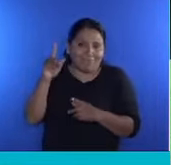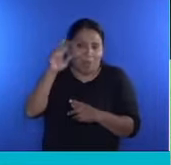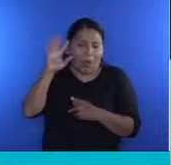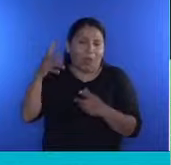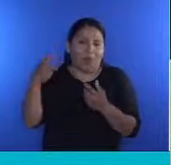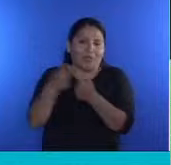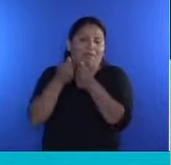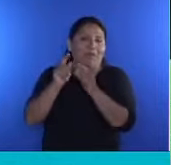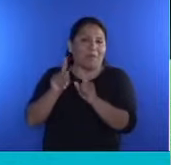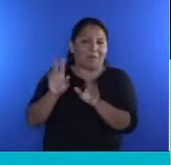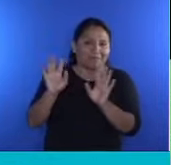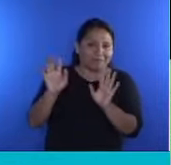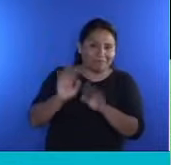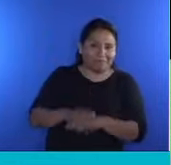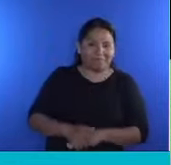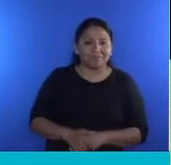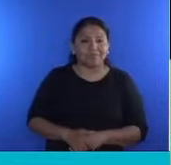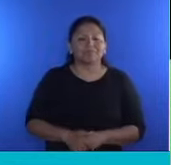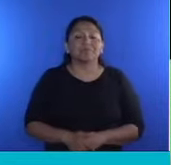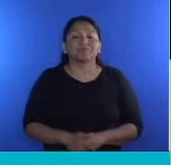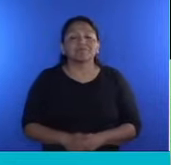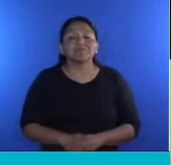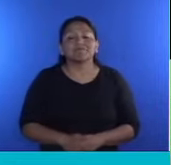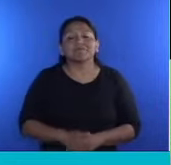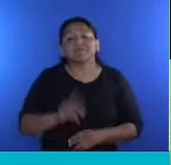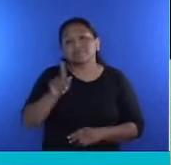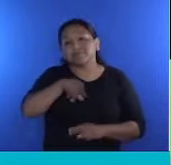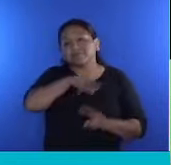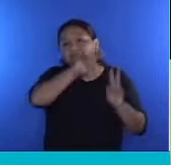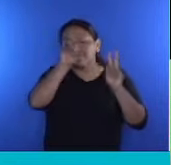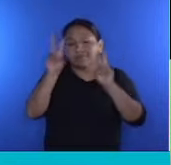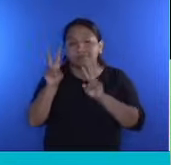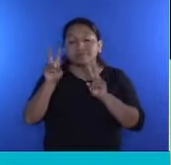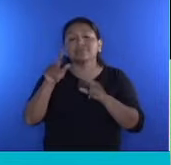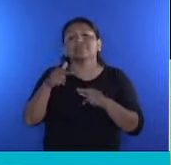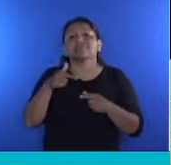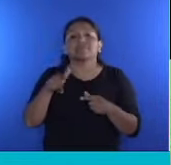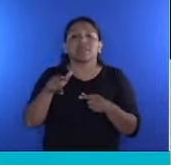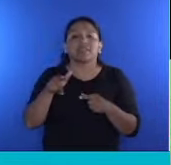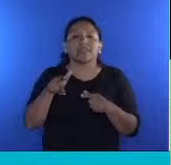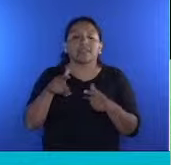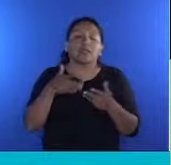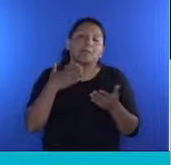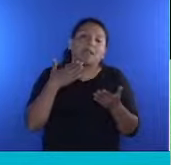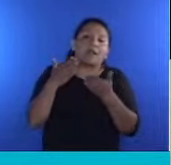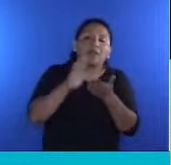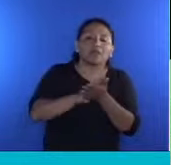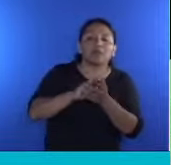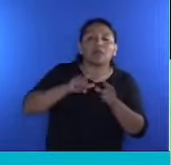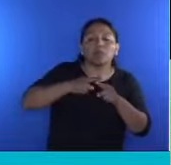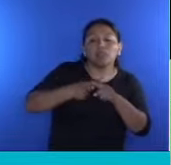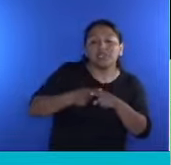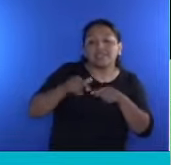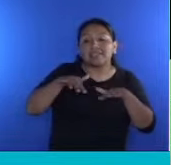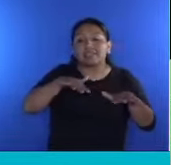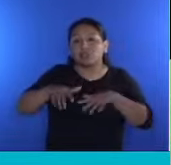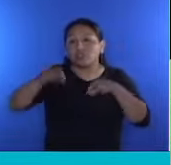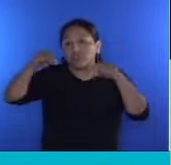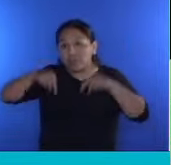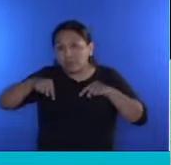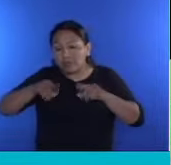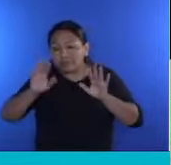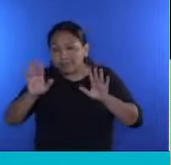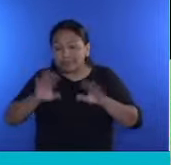Otra cosa es que, para hablar de la política y de la situación actual también en algunos casos,